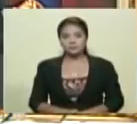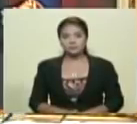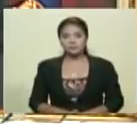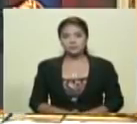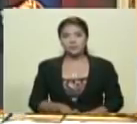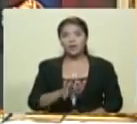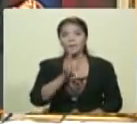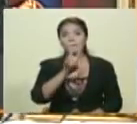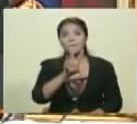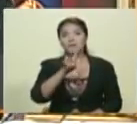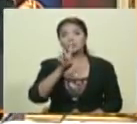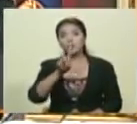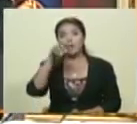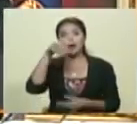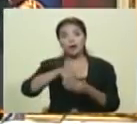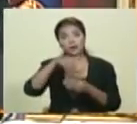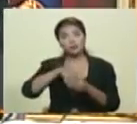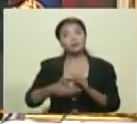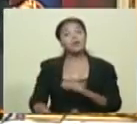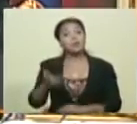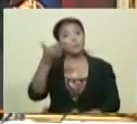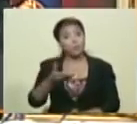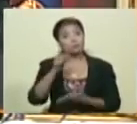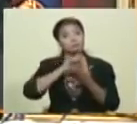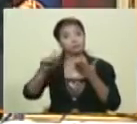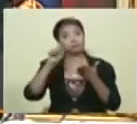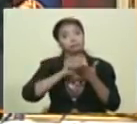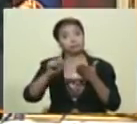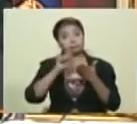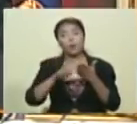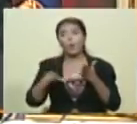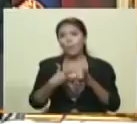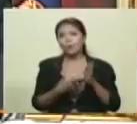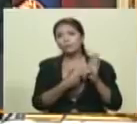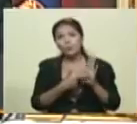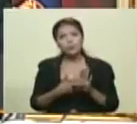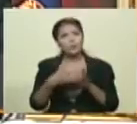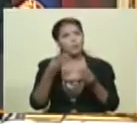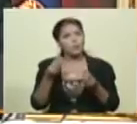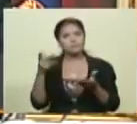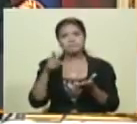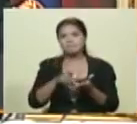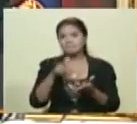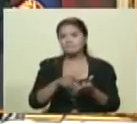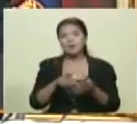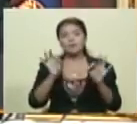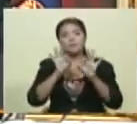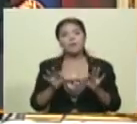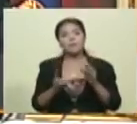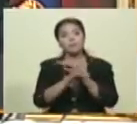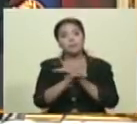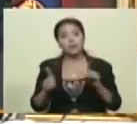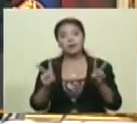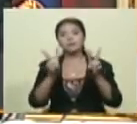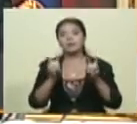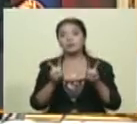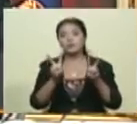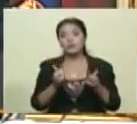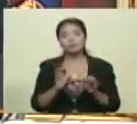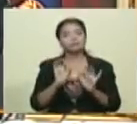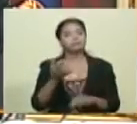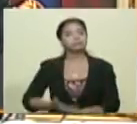21 elecciones, es importante anotar. Puedo dar muchos más elementos de la existencia de un tipo de democracia nueva,